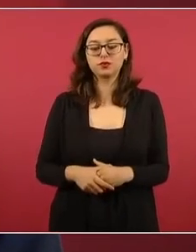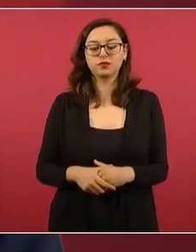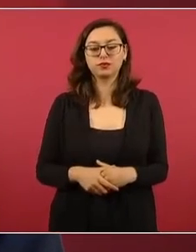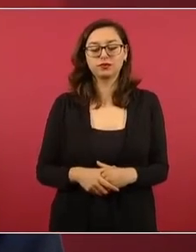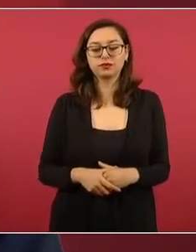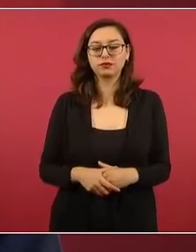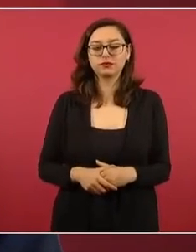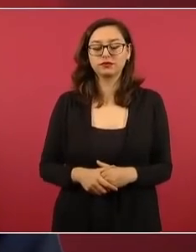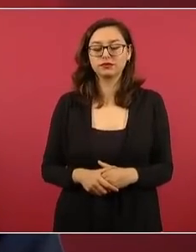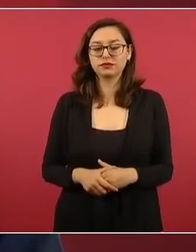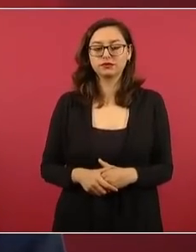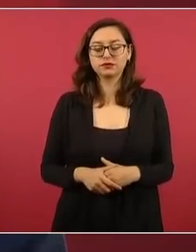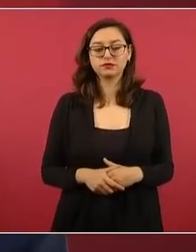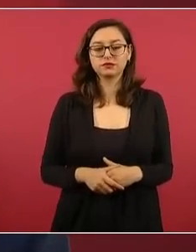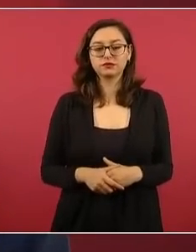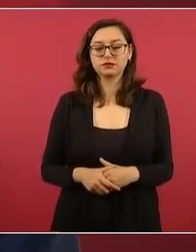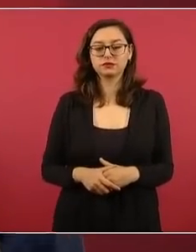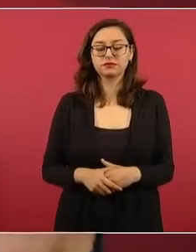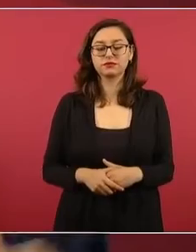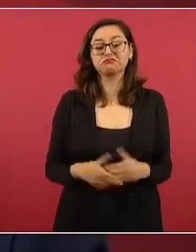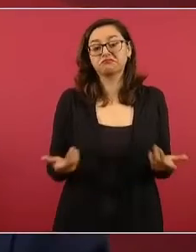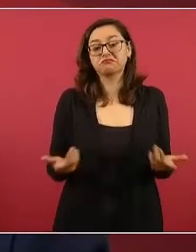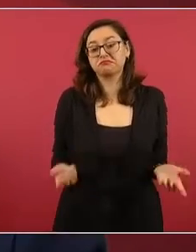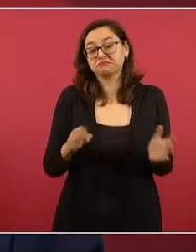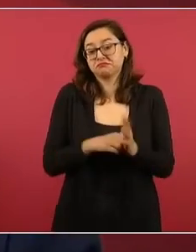dice Martín Moreno,